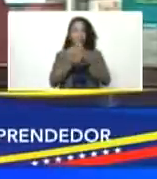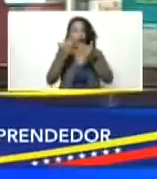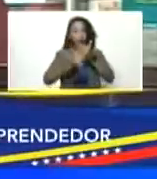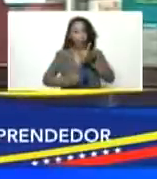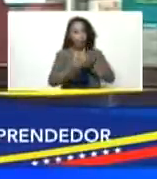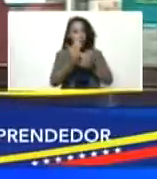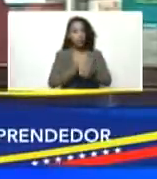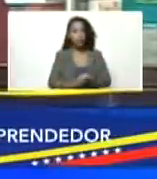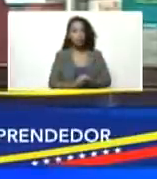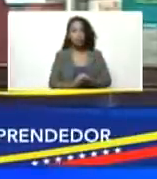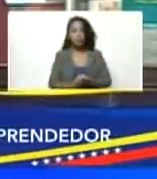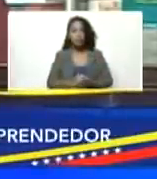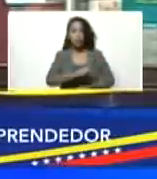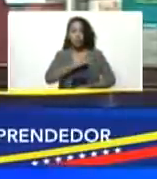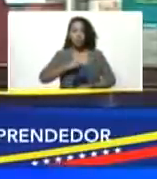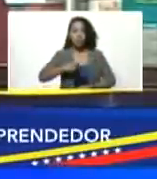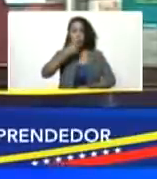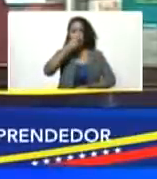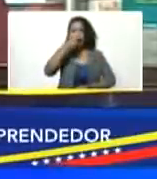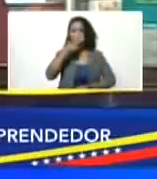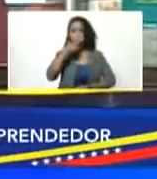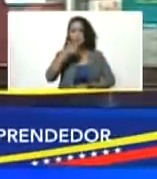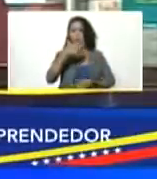adelante. ¡Superbigote!